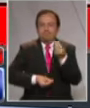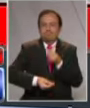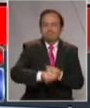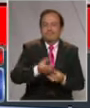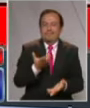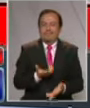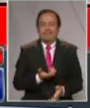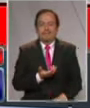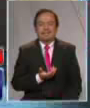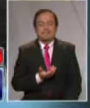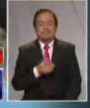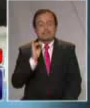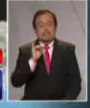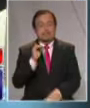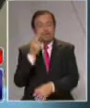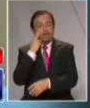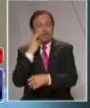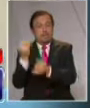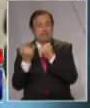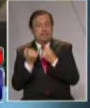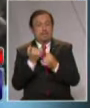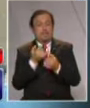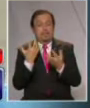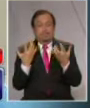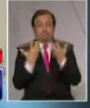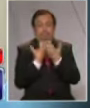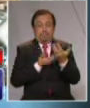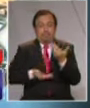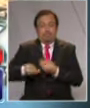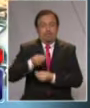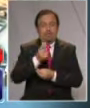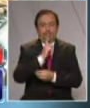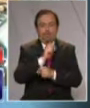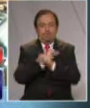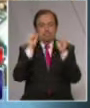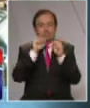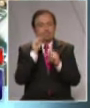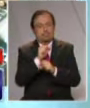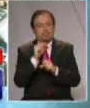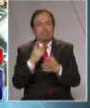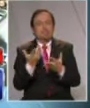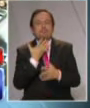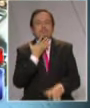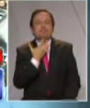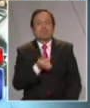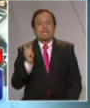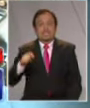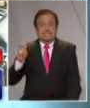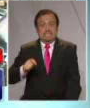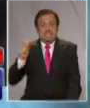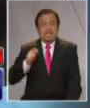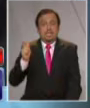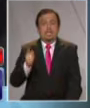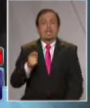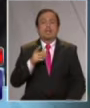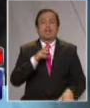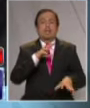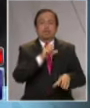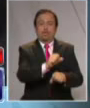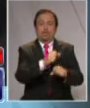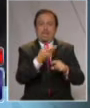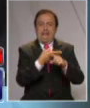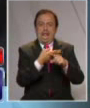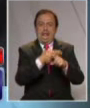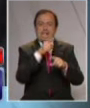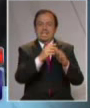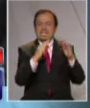eso. Sí, en el caso de la negociación incompatible está dada principalmente porque el senador tomó en arriendo